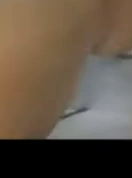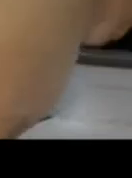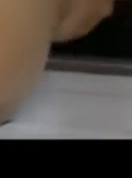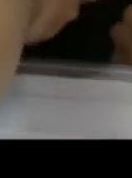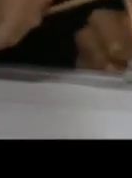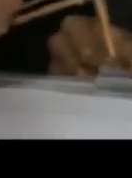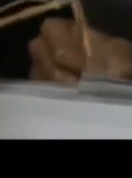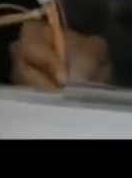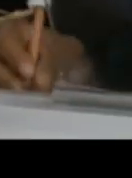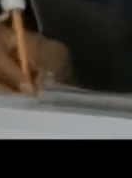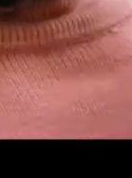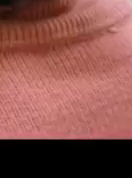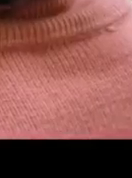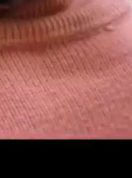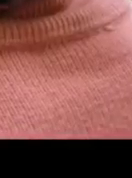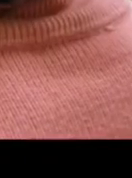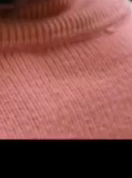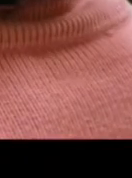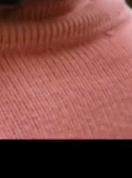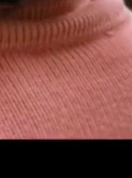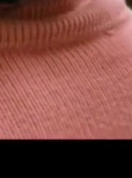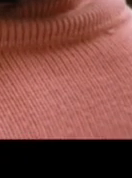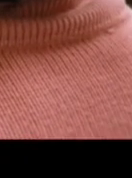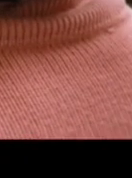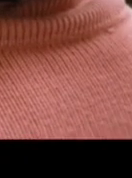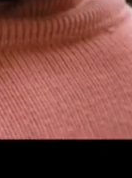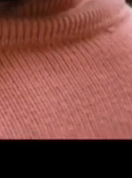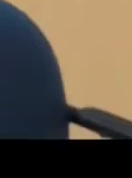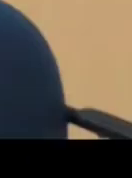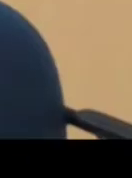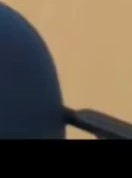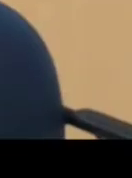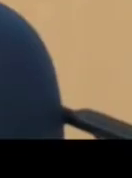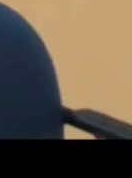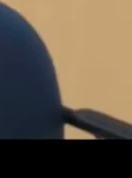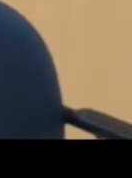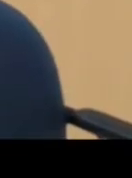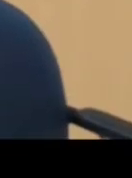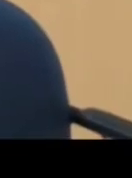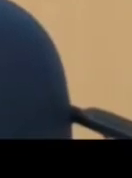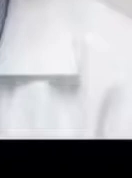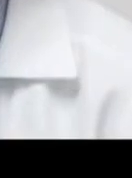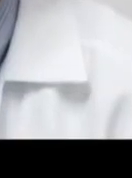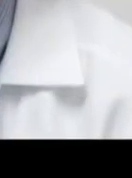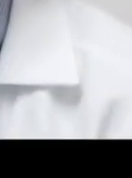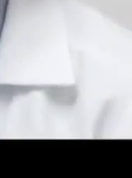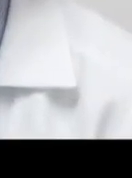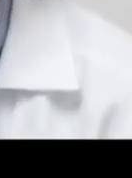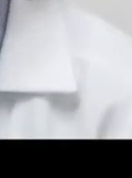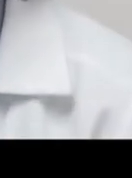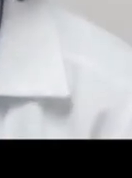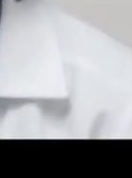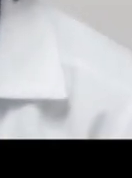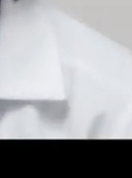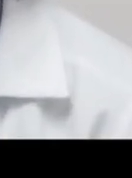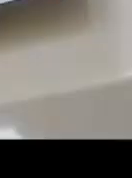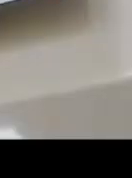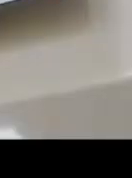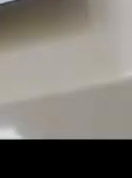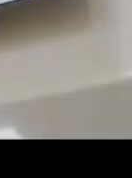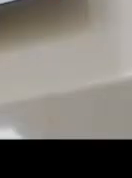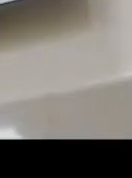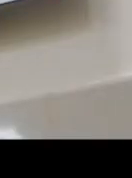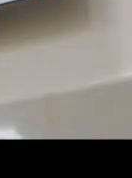además del medicamento el ministerio de salud pública brinda la atención integral de pacientes que sufren estas enfermedades incluyendo la